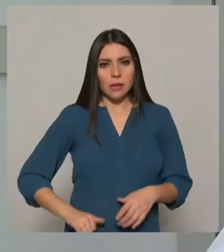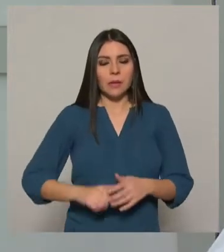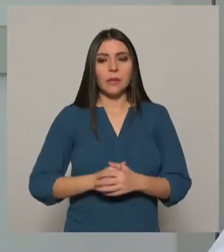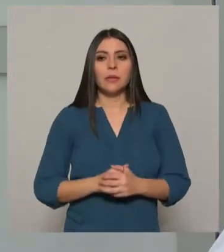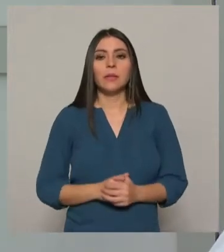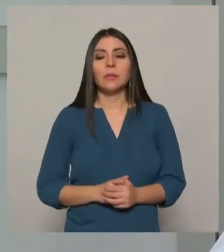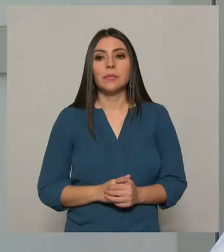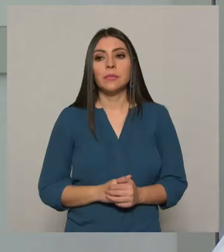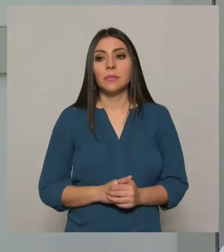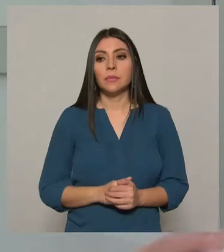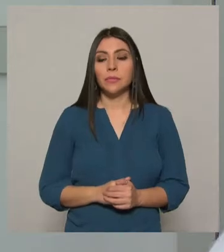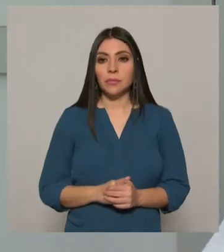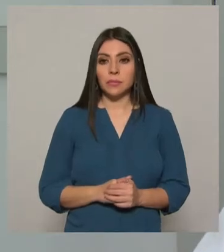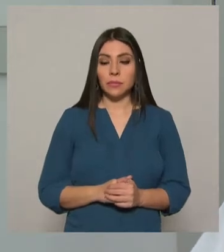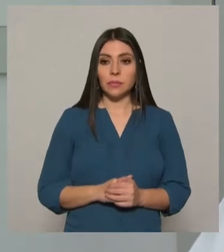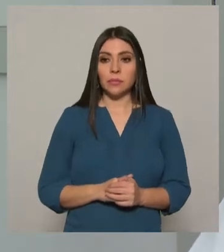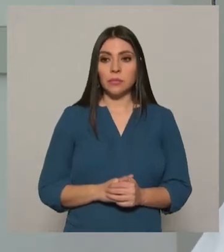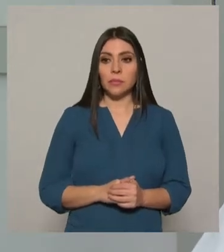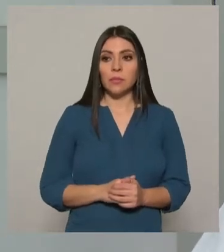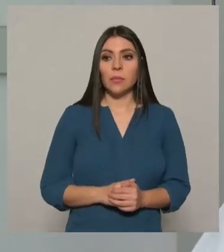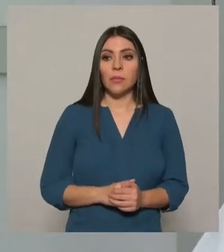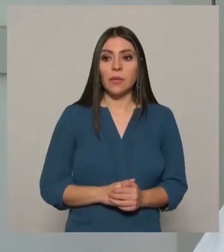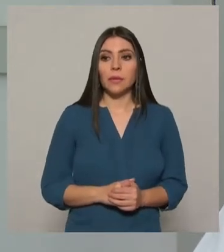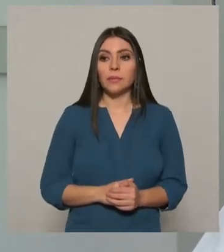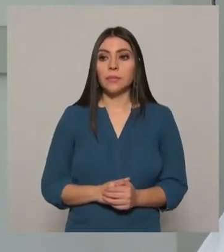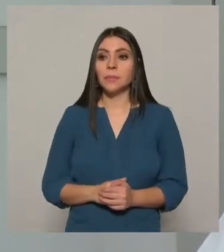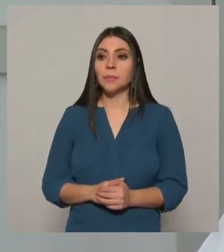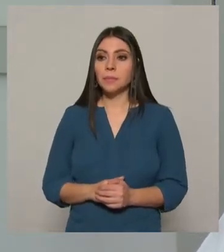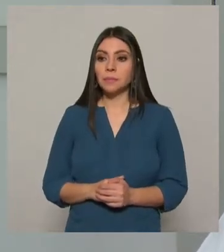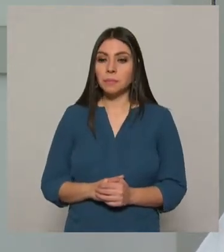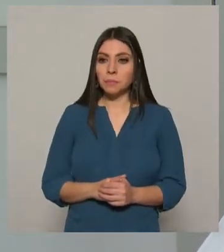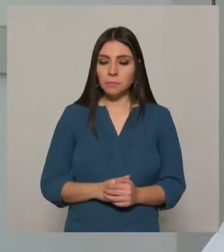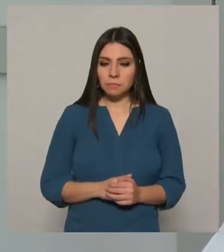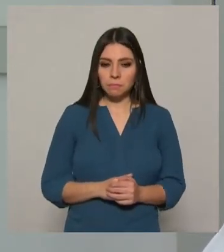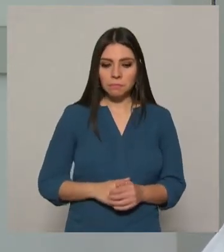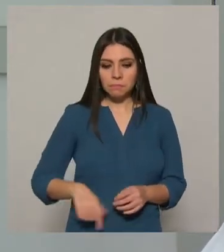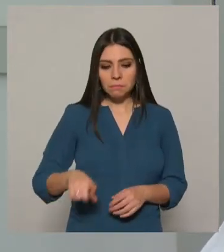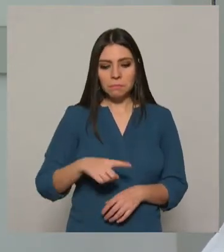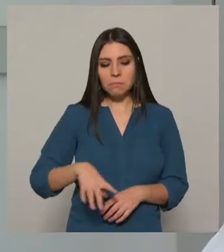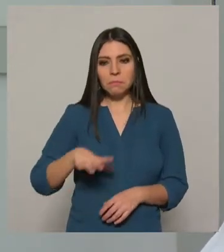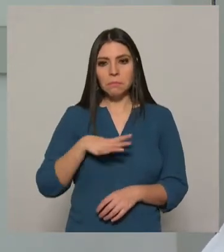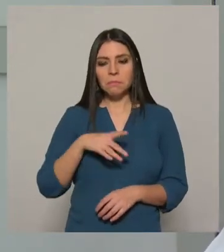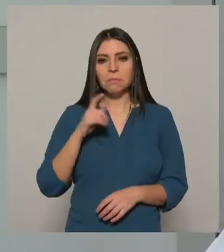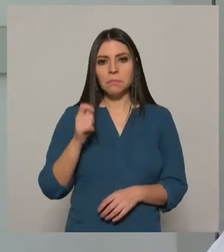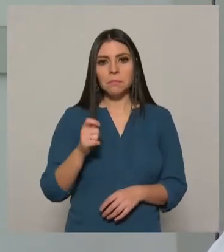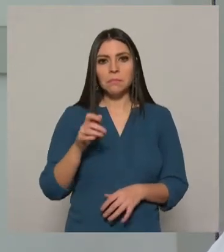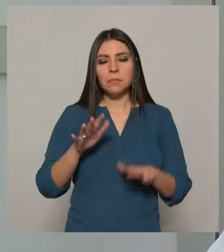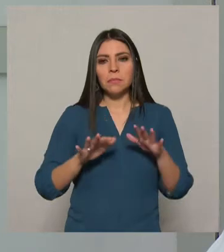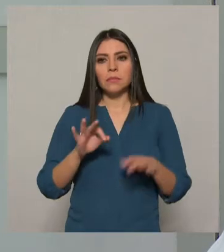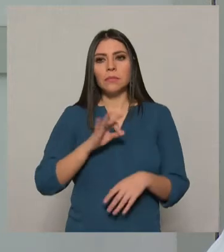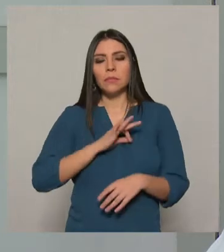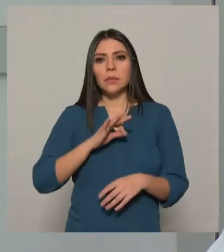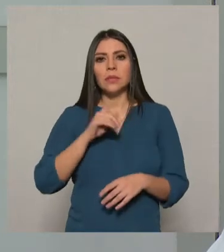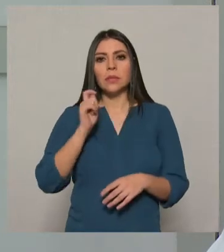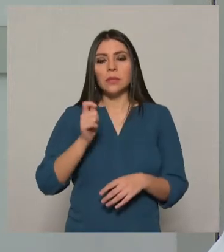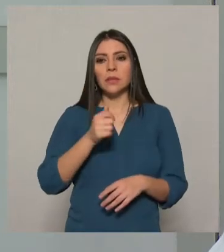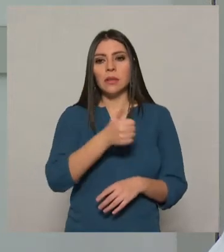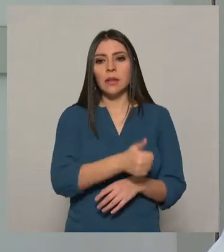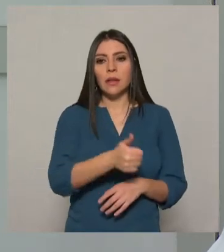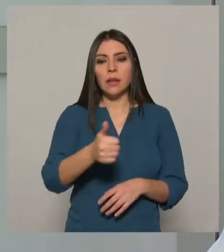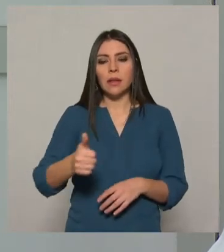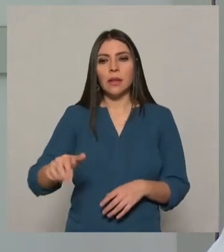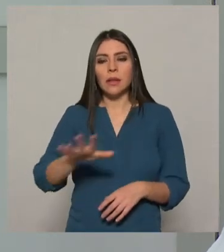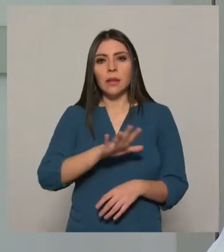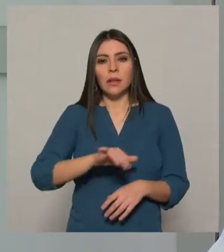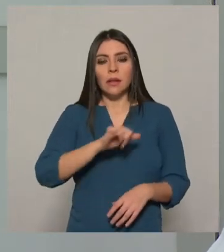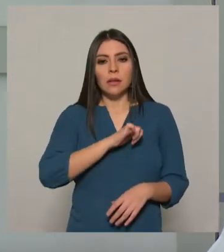con elementos, pues por supuesto que de carácter técnico, que tienen que ver con la posibilidad de que en cada una de las alcaldías